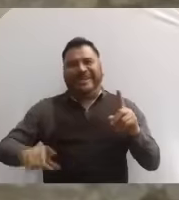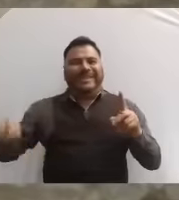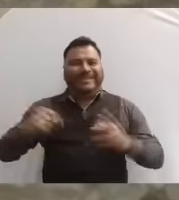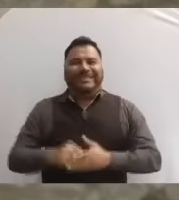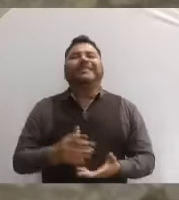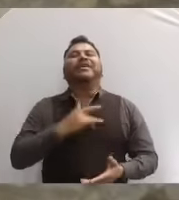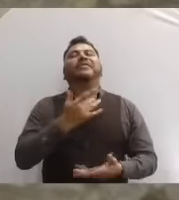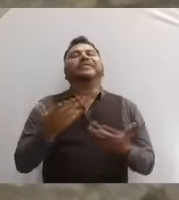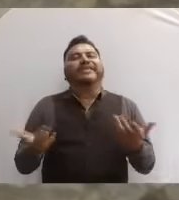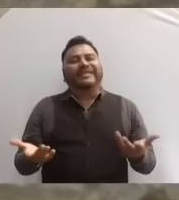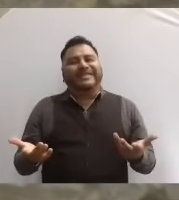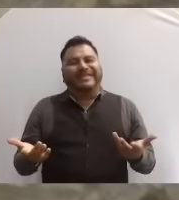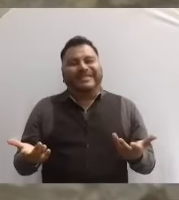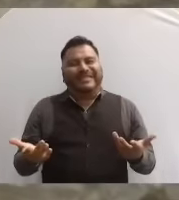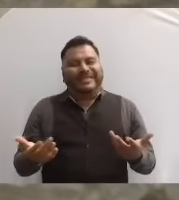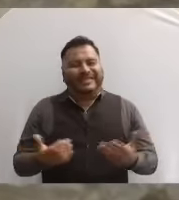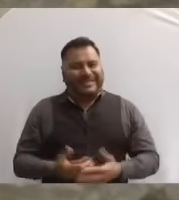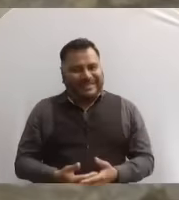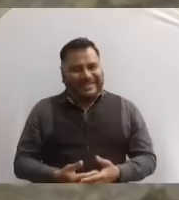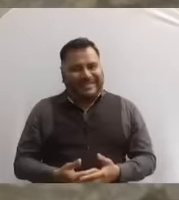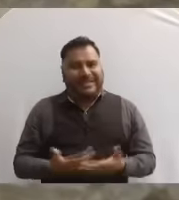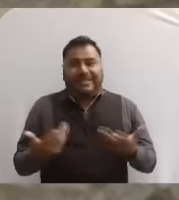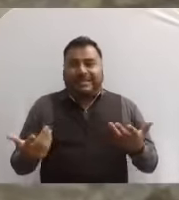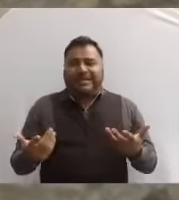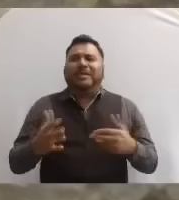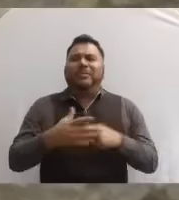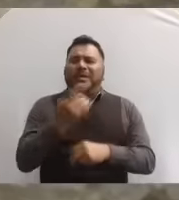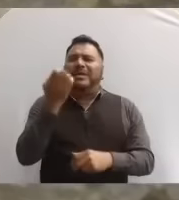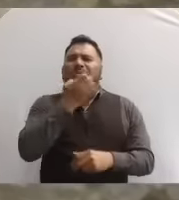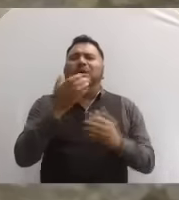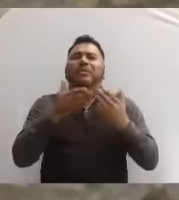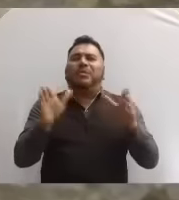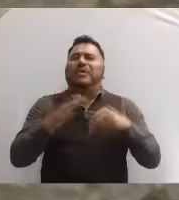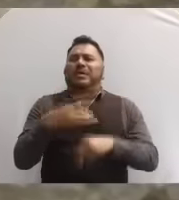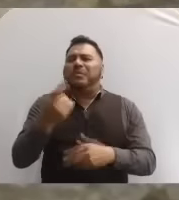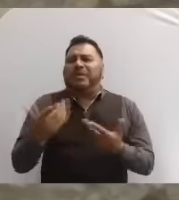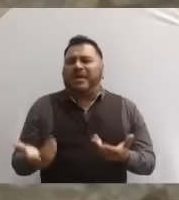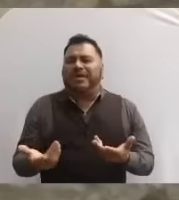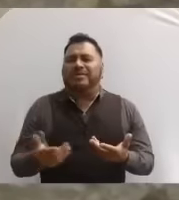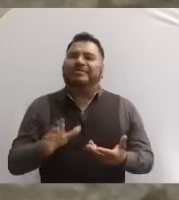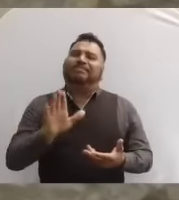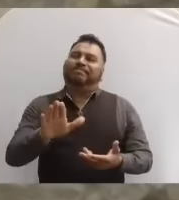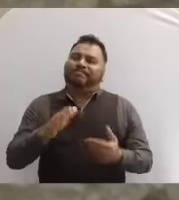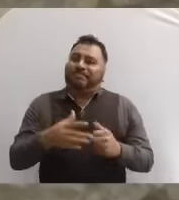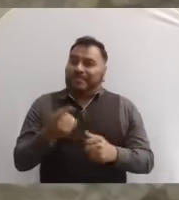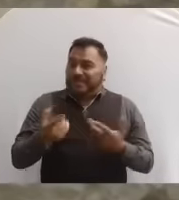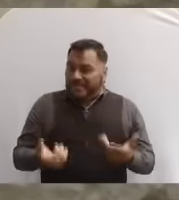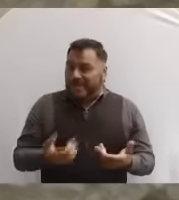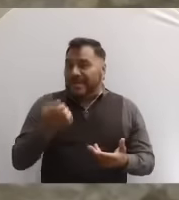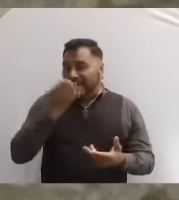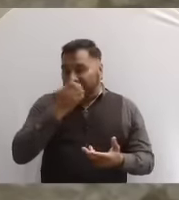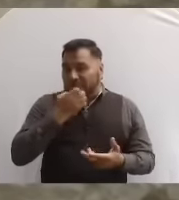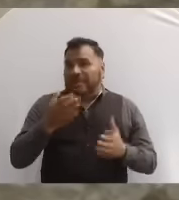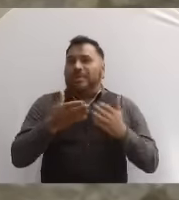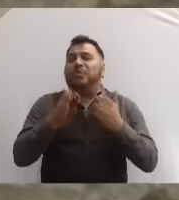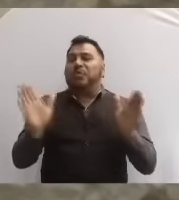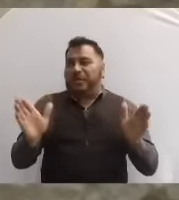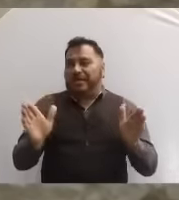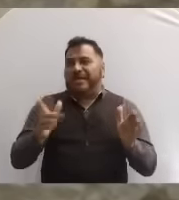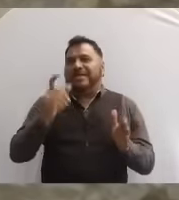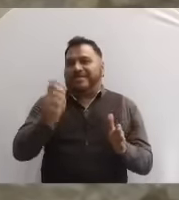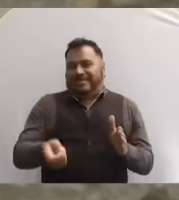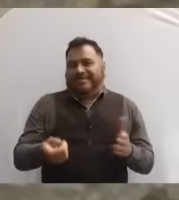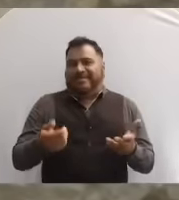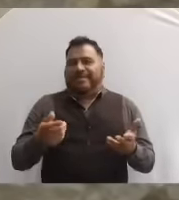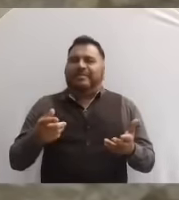¿Cómo ven? ¿Por qué escuela pública? Pues porque la escuela pública es